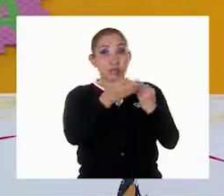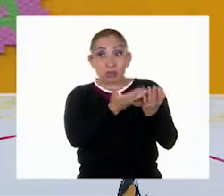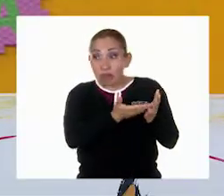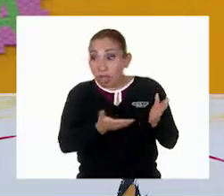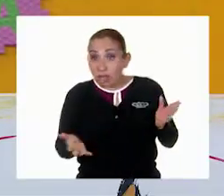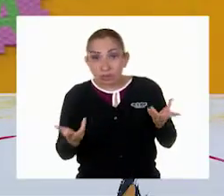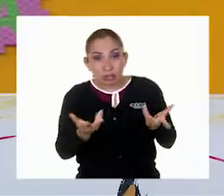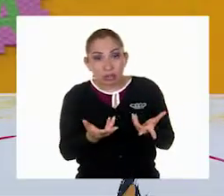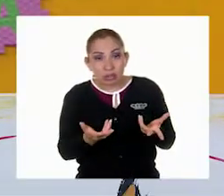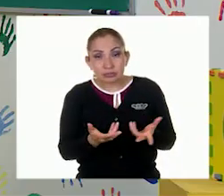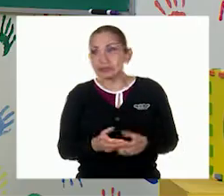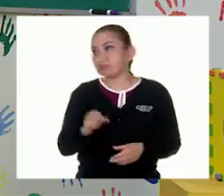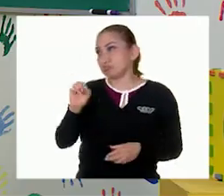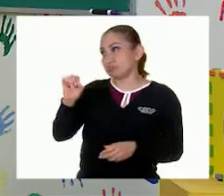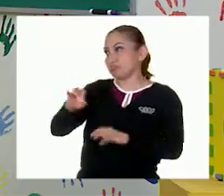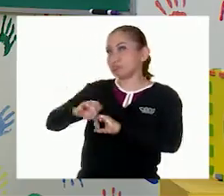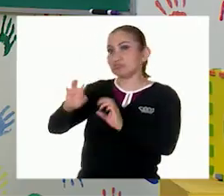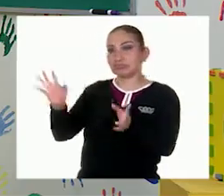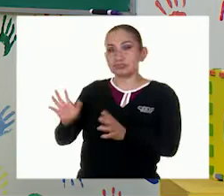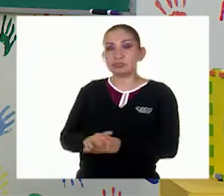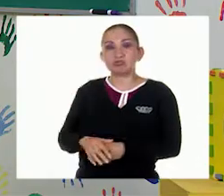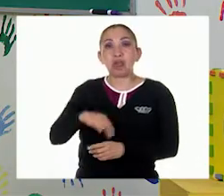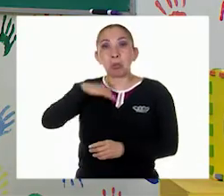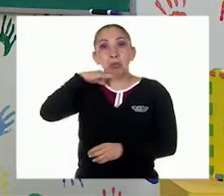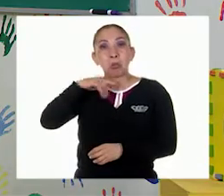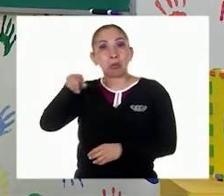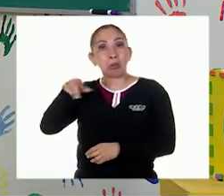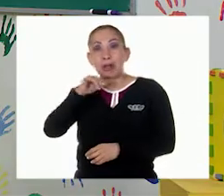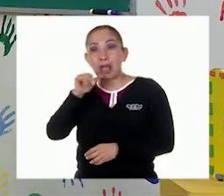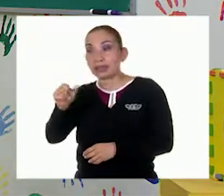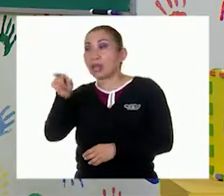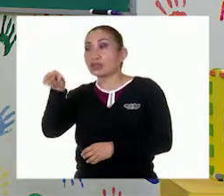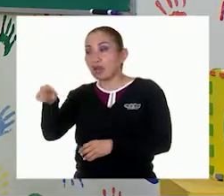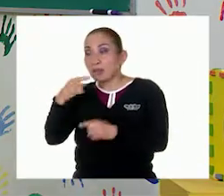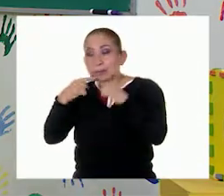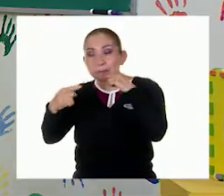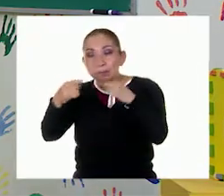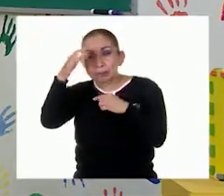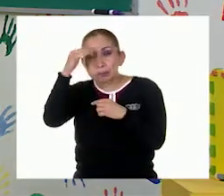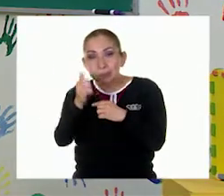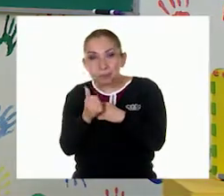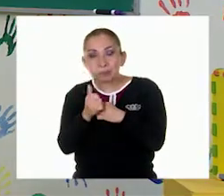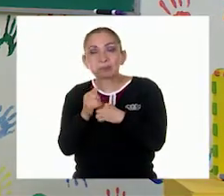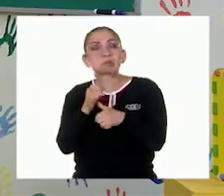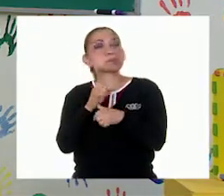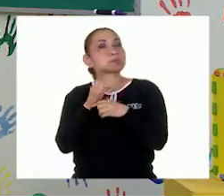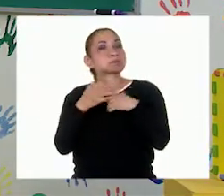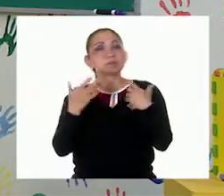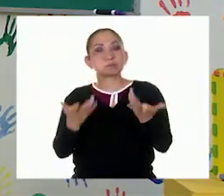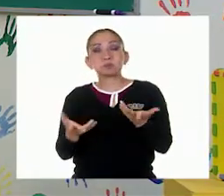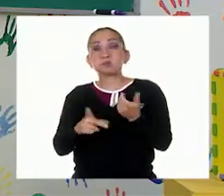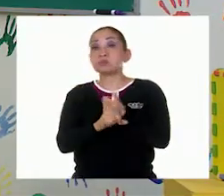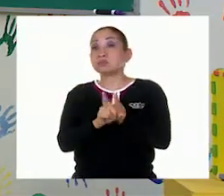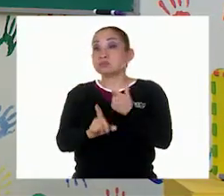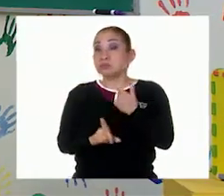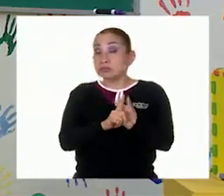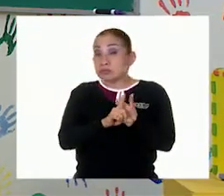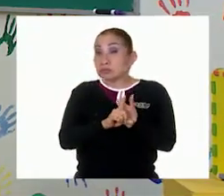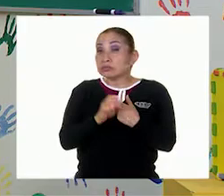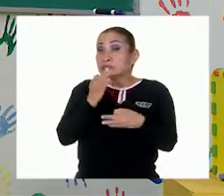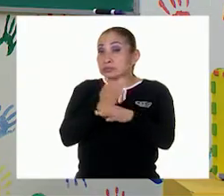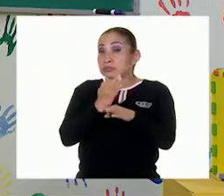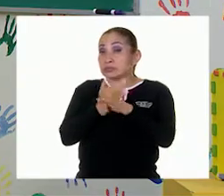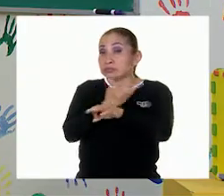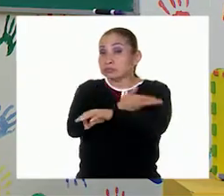hicimos, maestra? Así es, Gloria, y ni cuenta te diste. No. Nos pusimos de acuerdo. Entonces, el problema que vamos